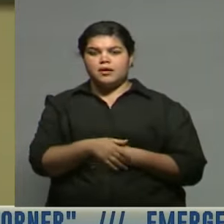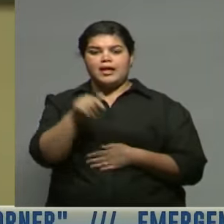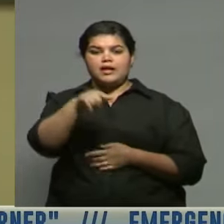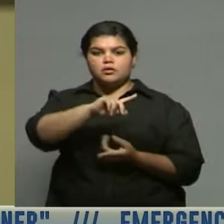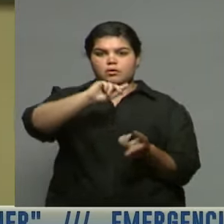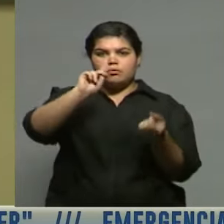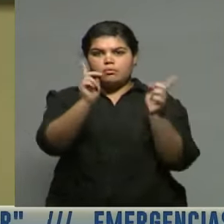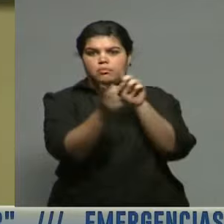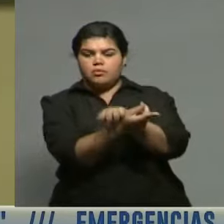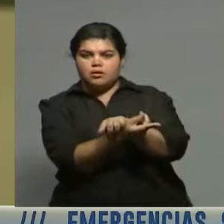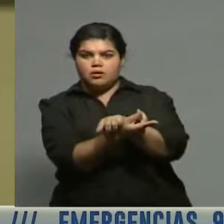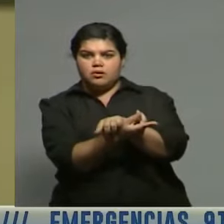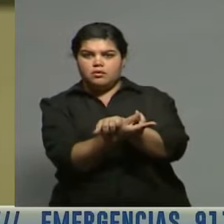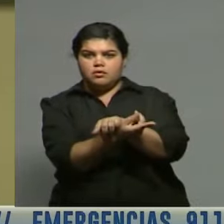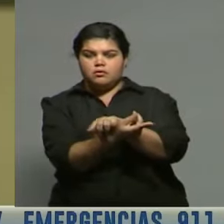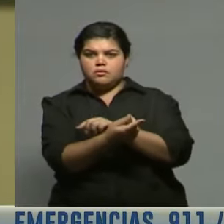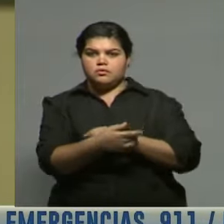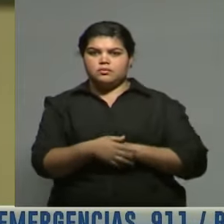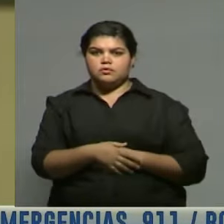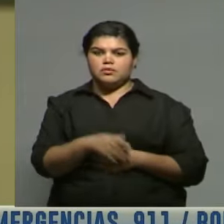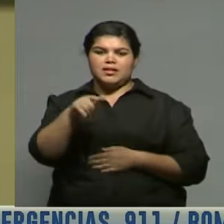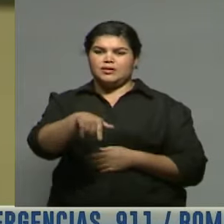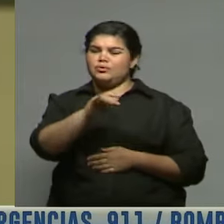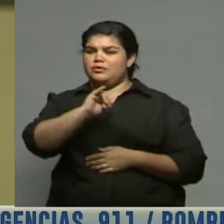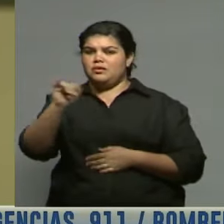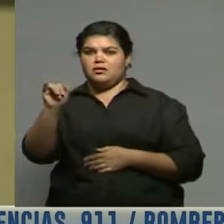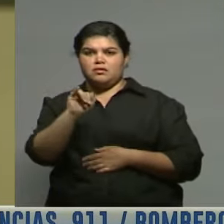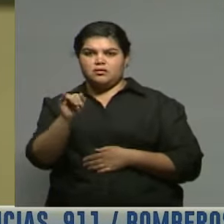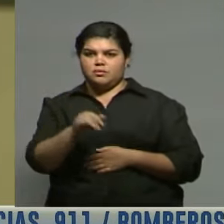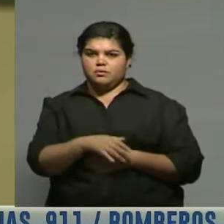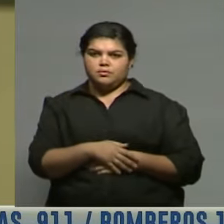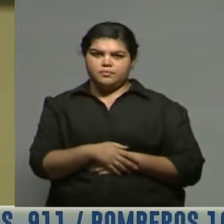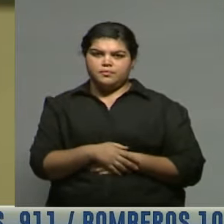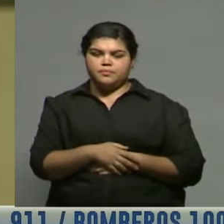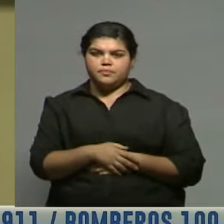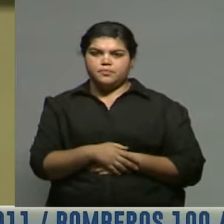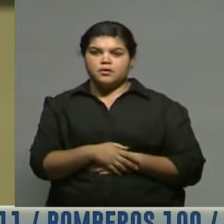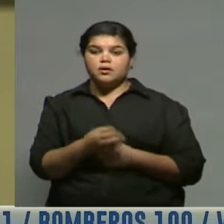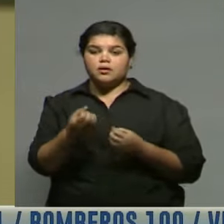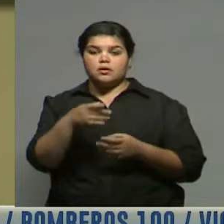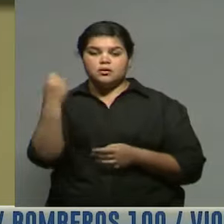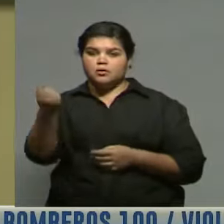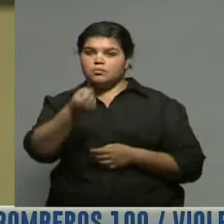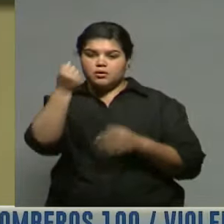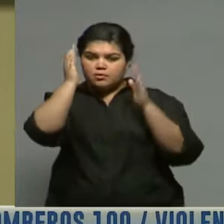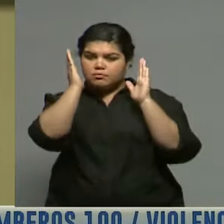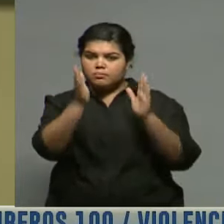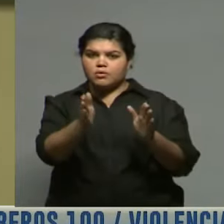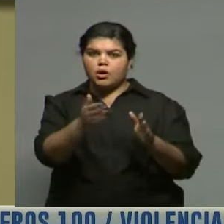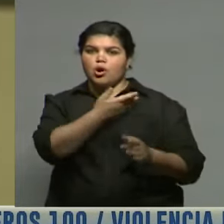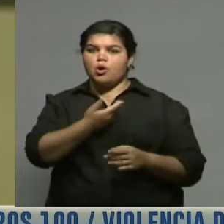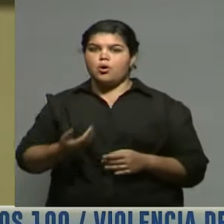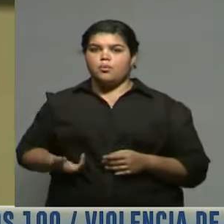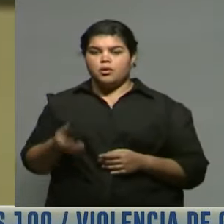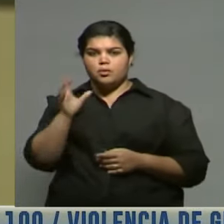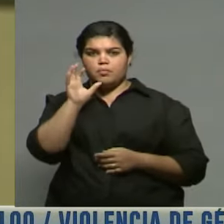cambia esa perspectiva, la conviene en negativa. Por eso me parece que tenemos que trabajar fuertemente con los gobiernos